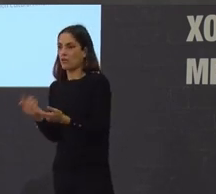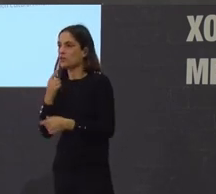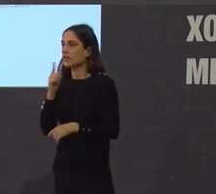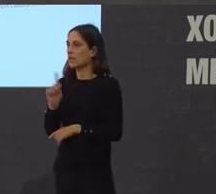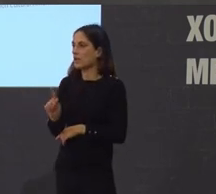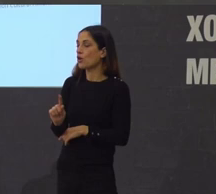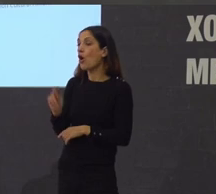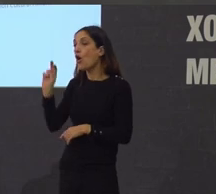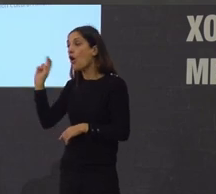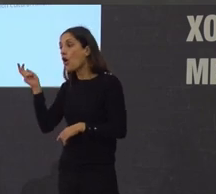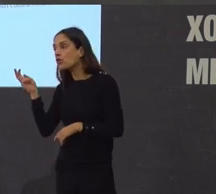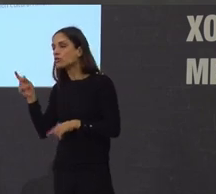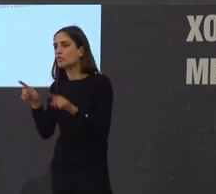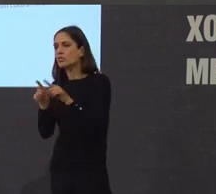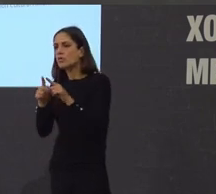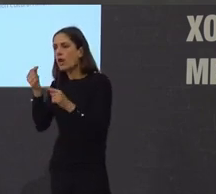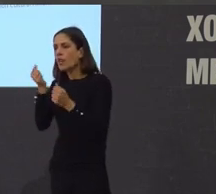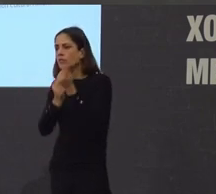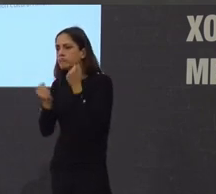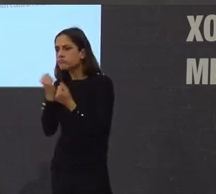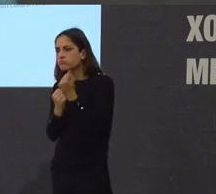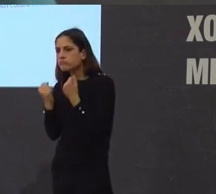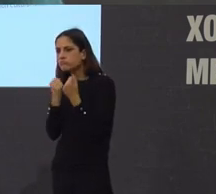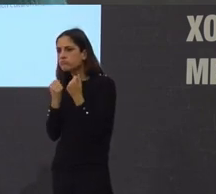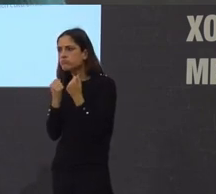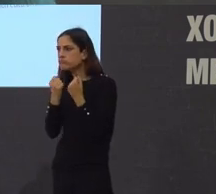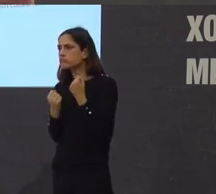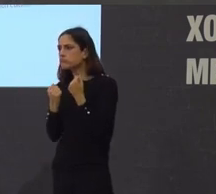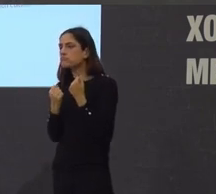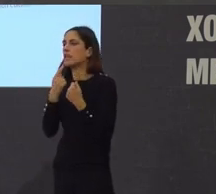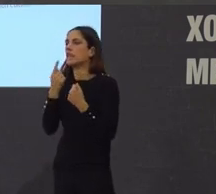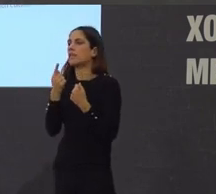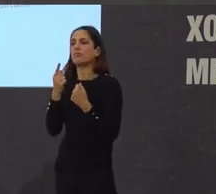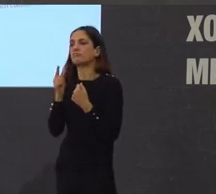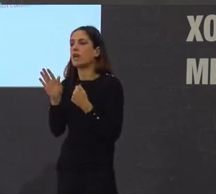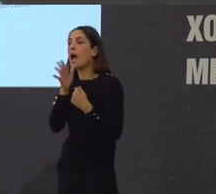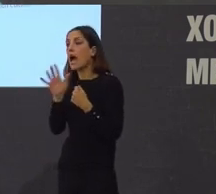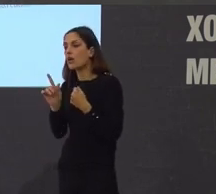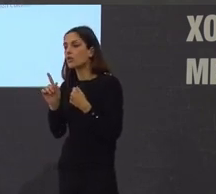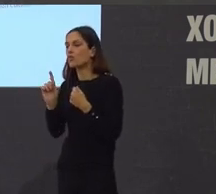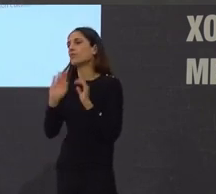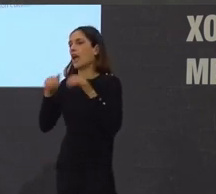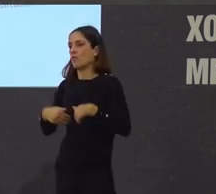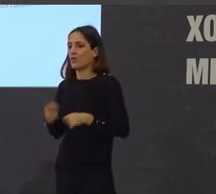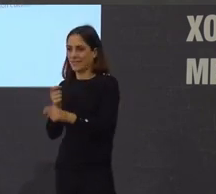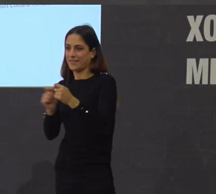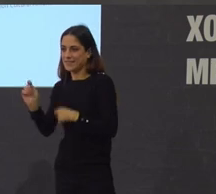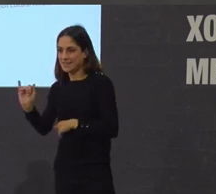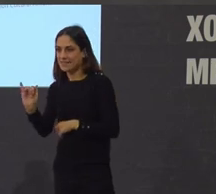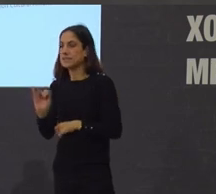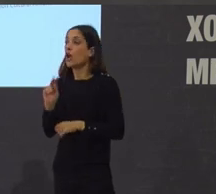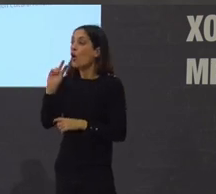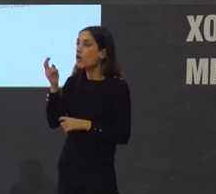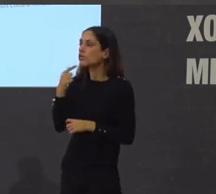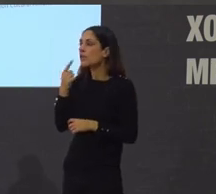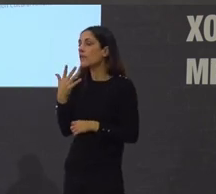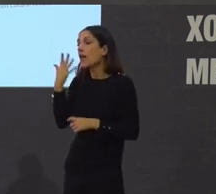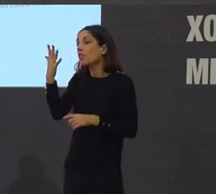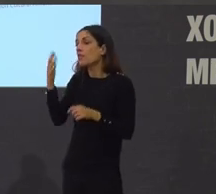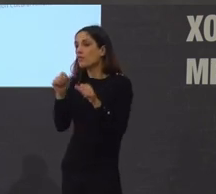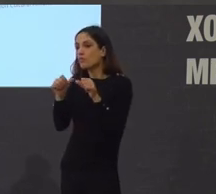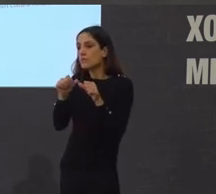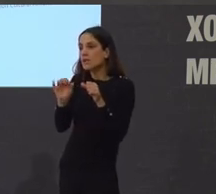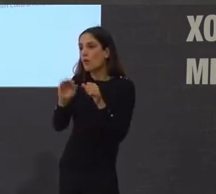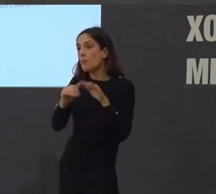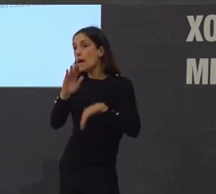insulsa contestaban a las postulantes que a la vuelta muchos acaban una moneda de cinco a más pesetas como excusa para